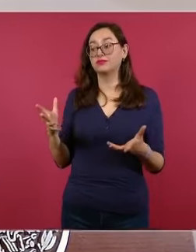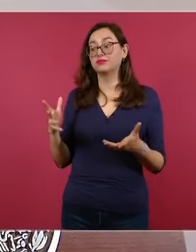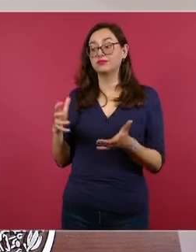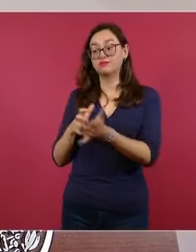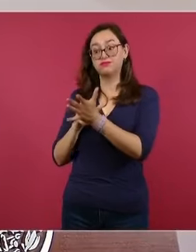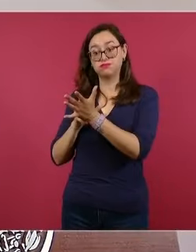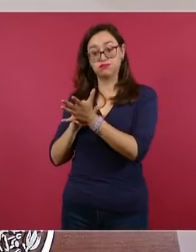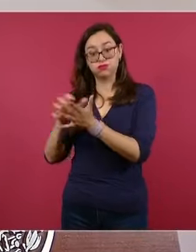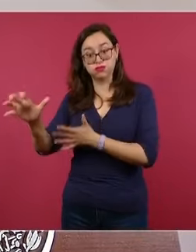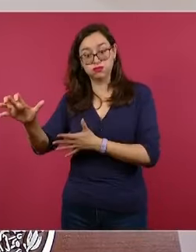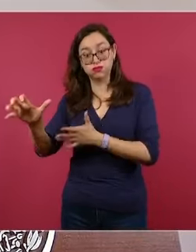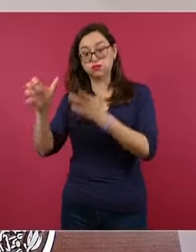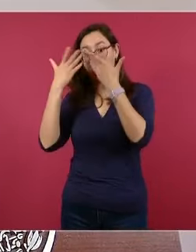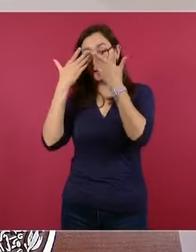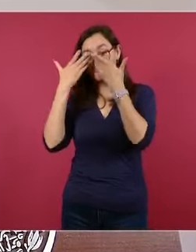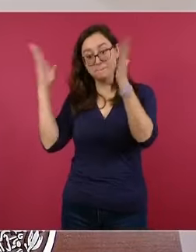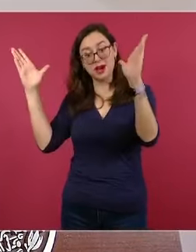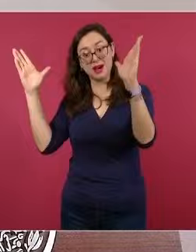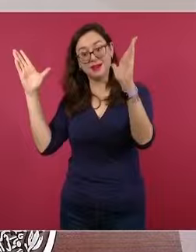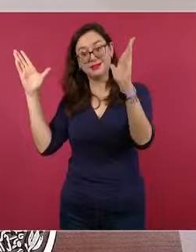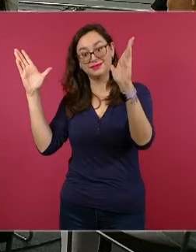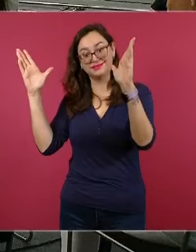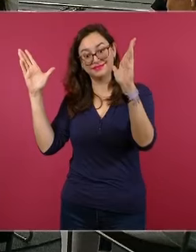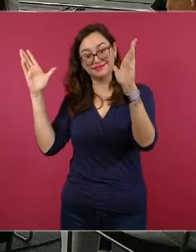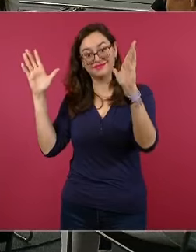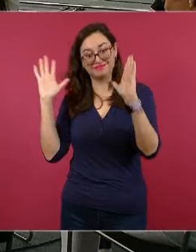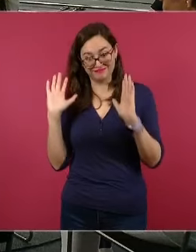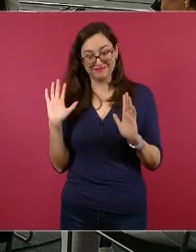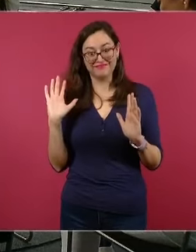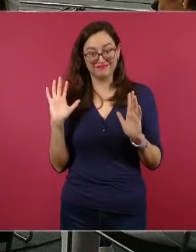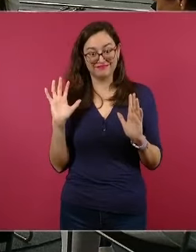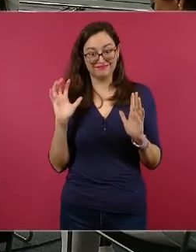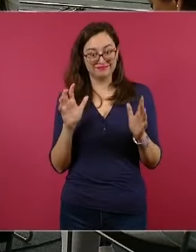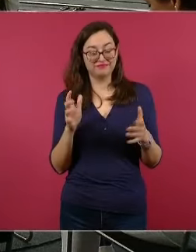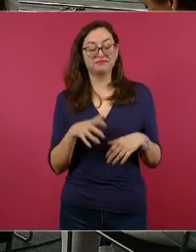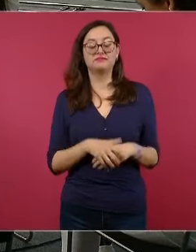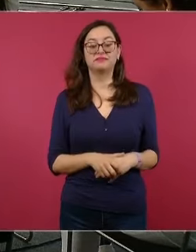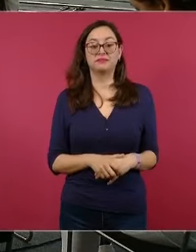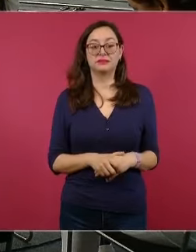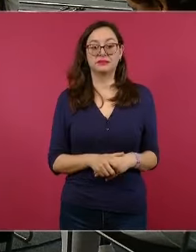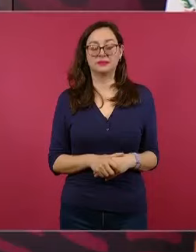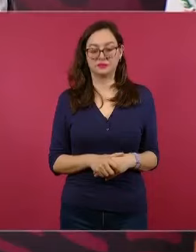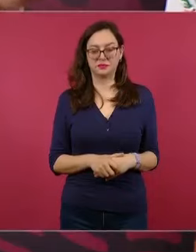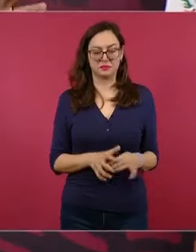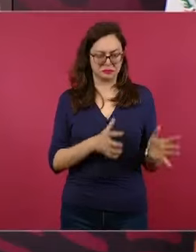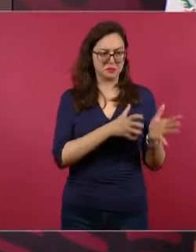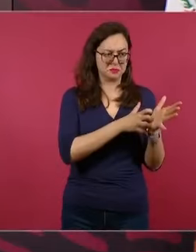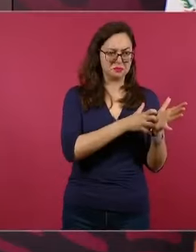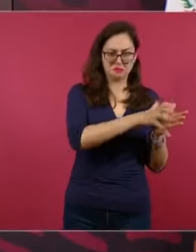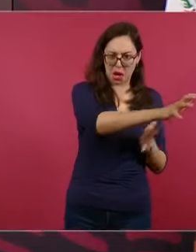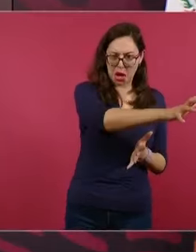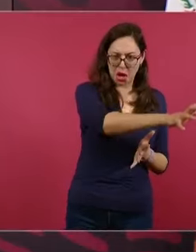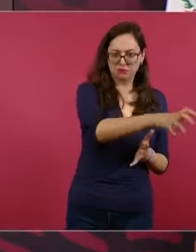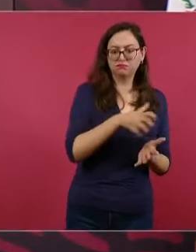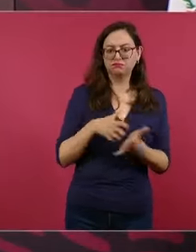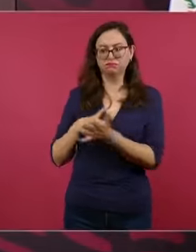transformadores somos millones en un flanco Y en el